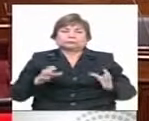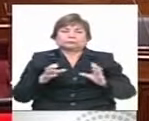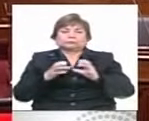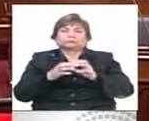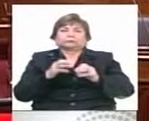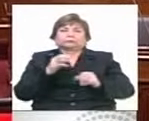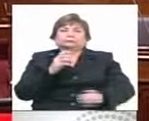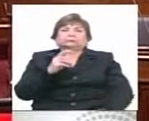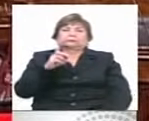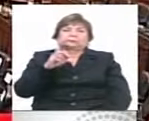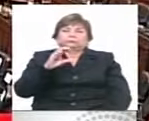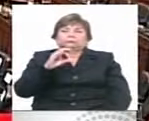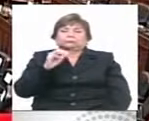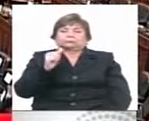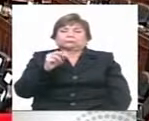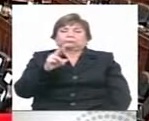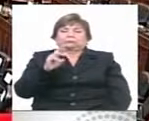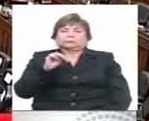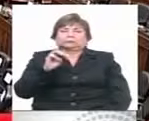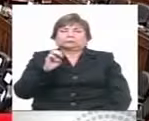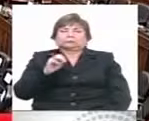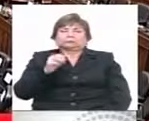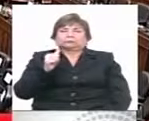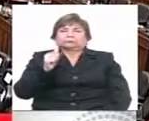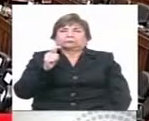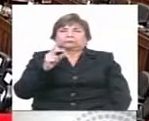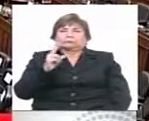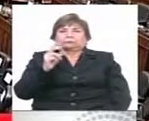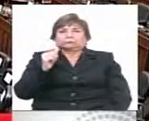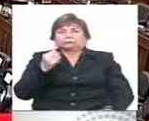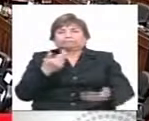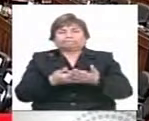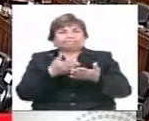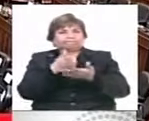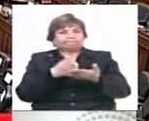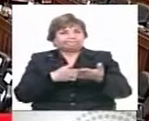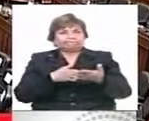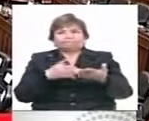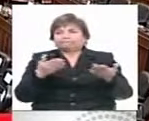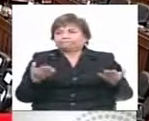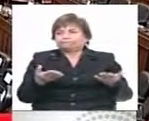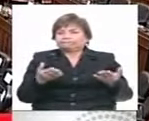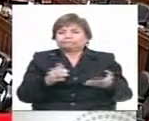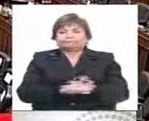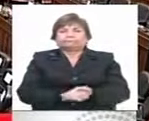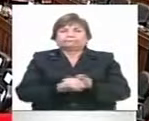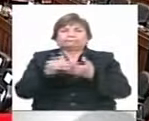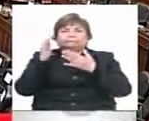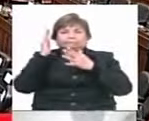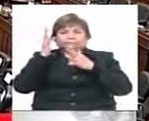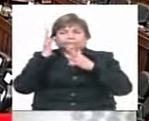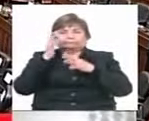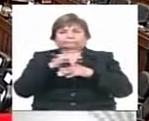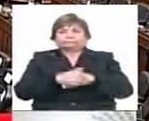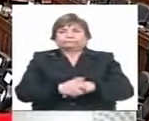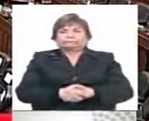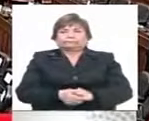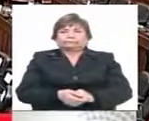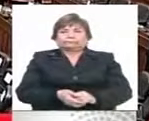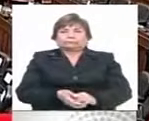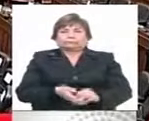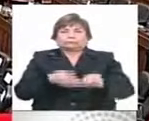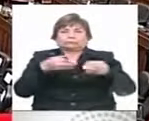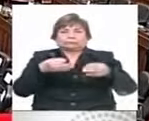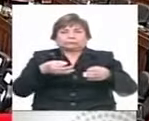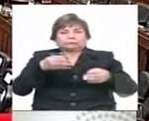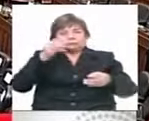María del Carmen Alba. Mencionar también que parte de la exposición, en realidad